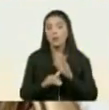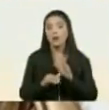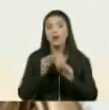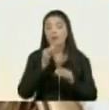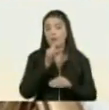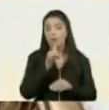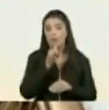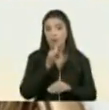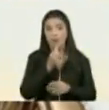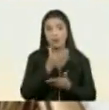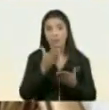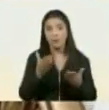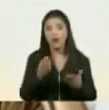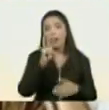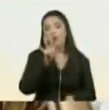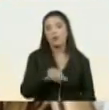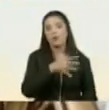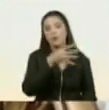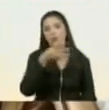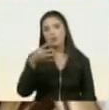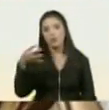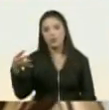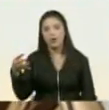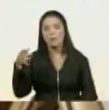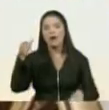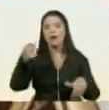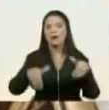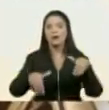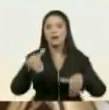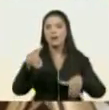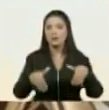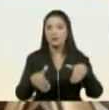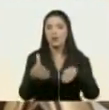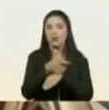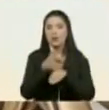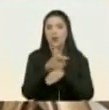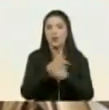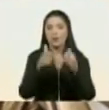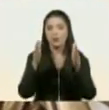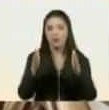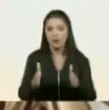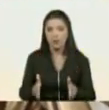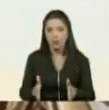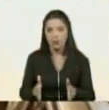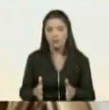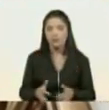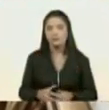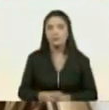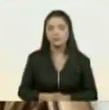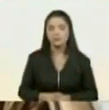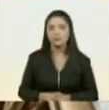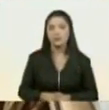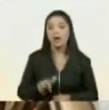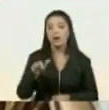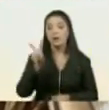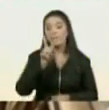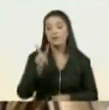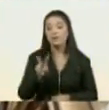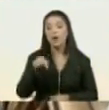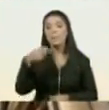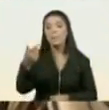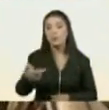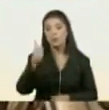acaba de informar el cronograma de las elecciones de gobernadoras y gobernadores que se realizarán en Venezuela el próximo